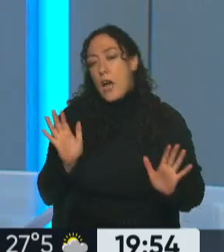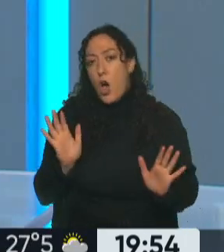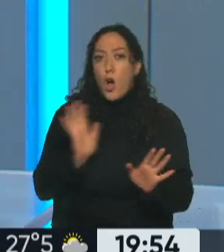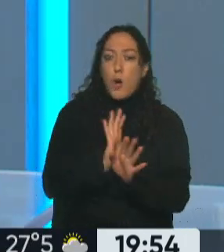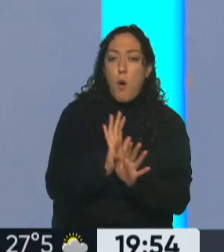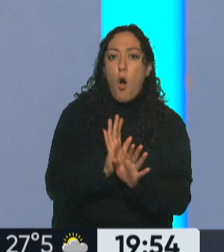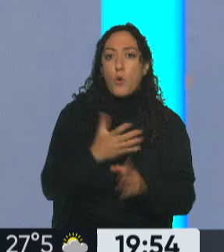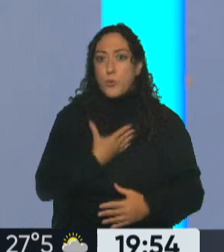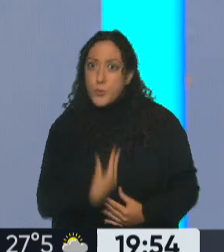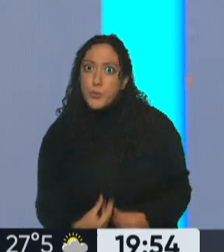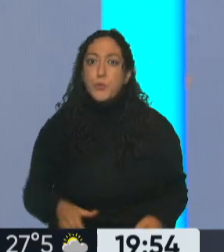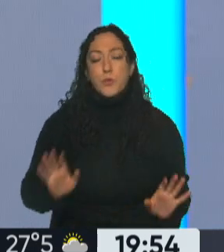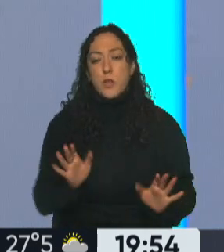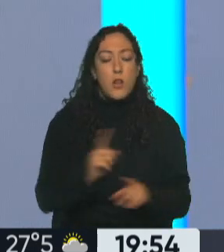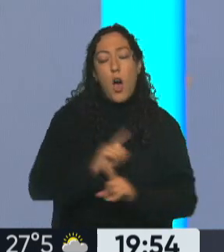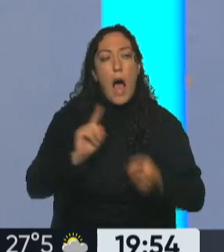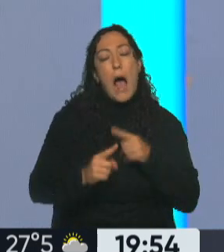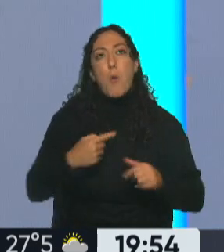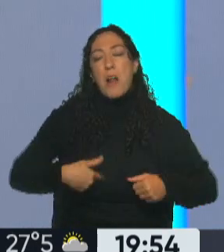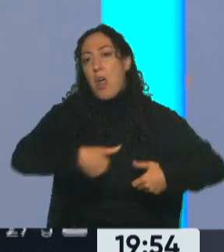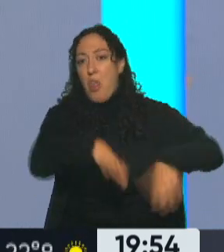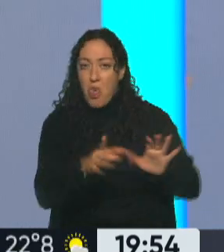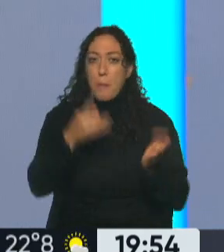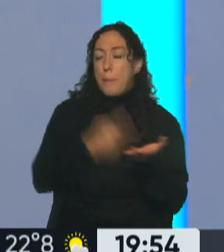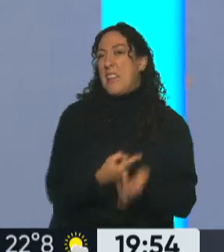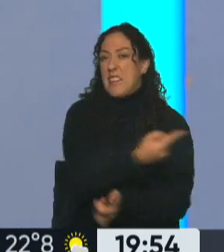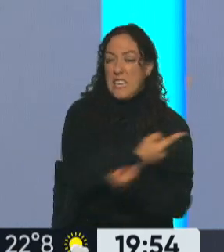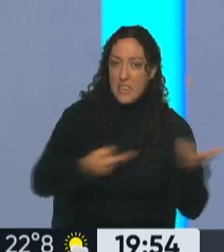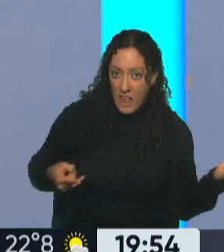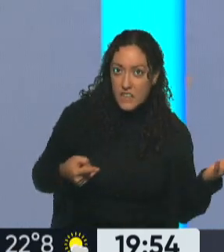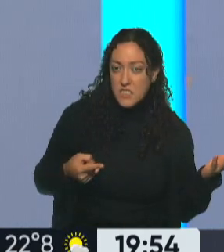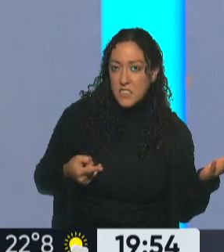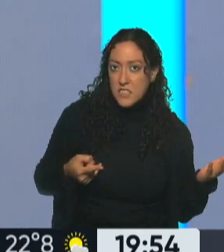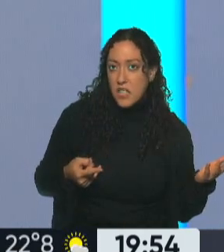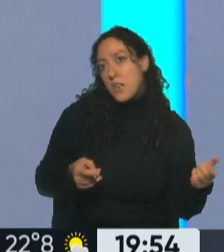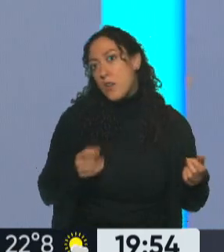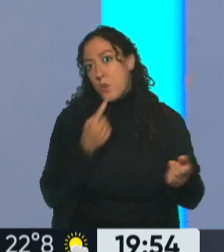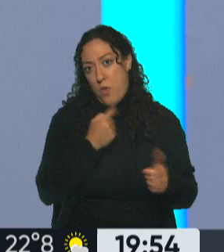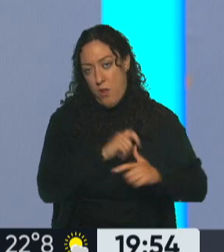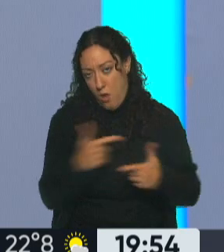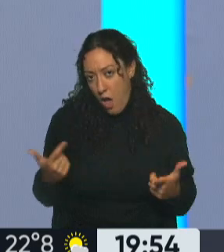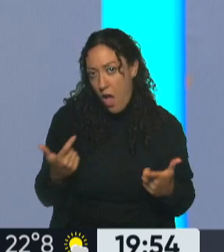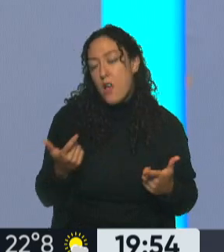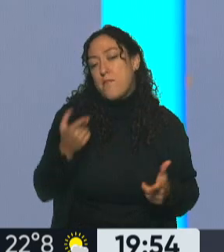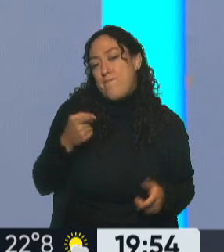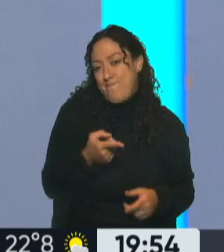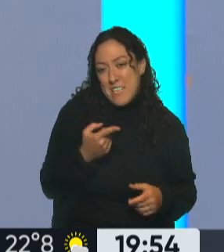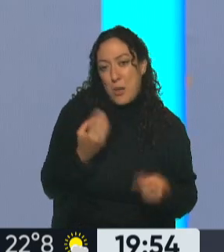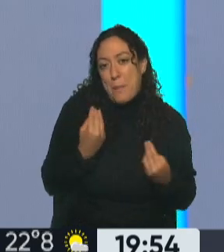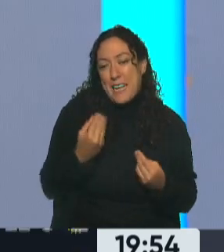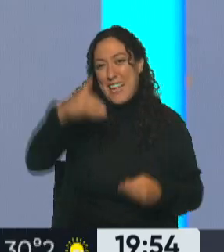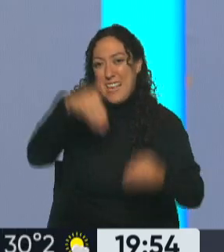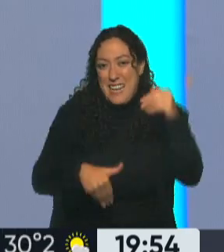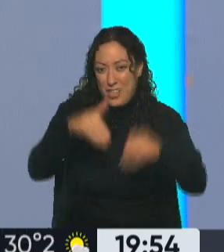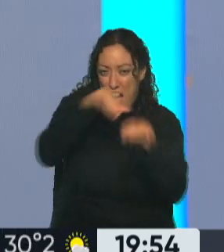¿no? Sí, se desentendió el acuerdo y empezó a aplicar medidas que indudablemente también tuvieron que ver con la campaña